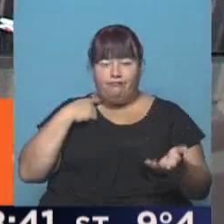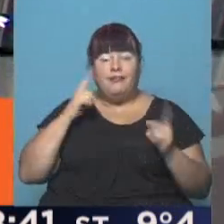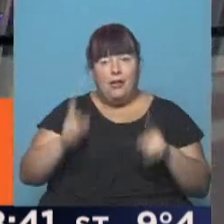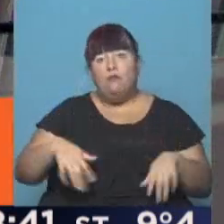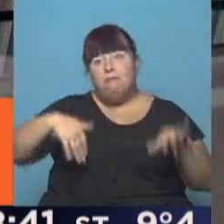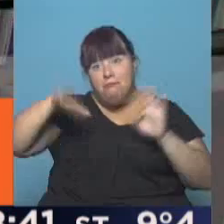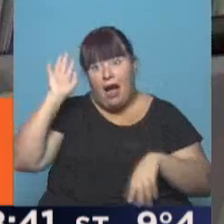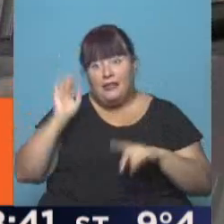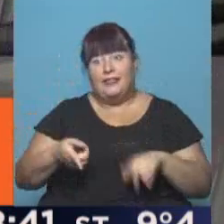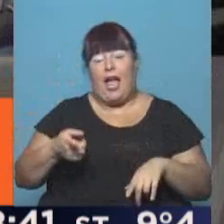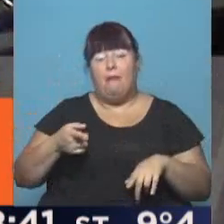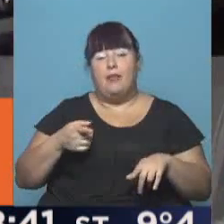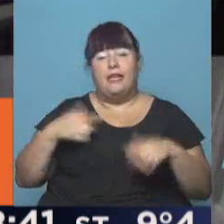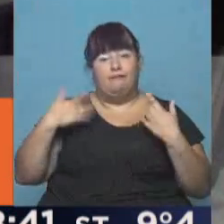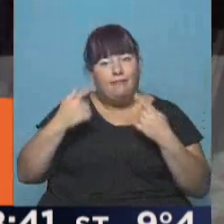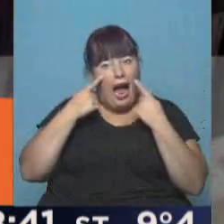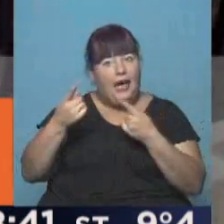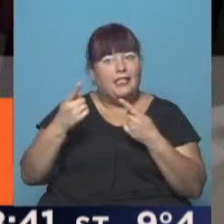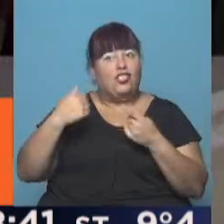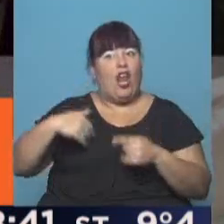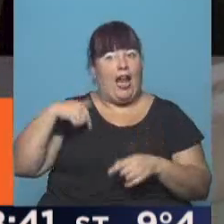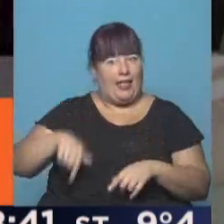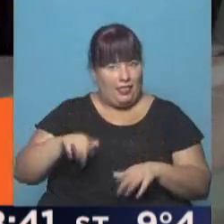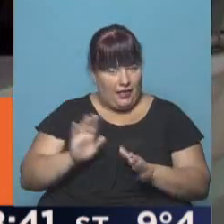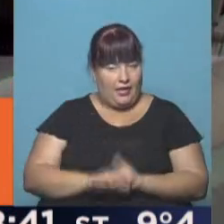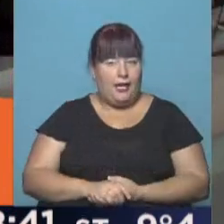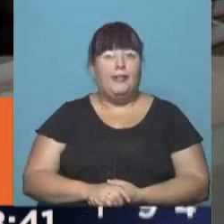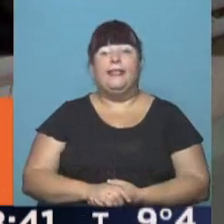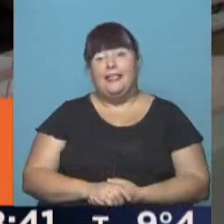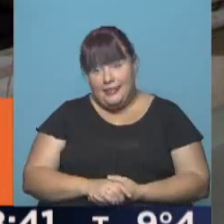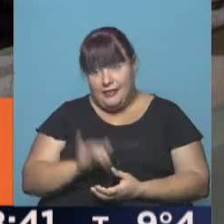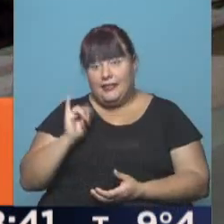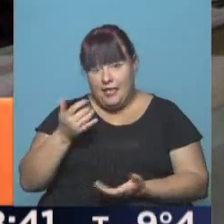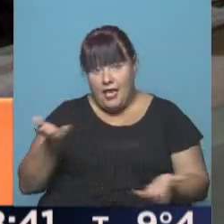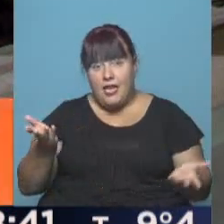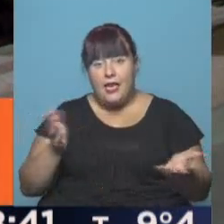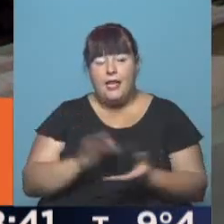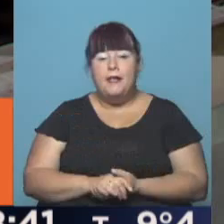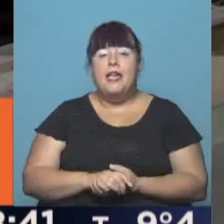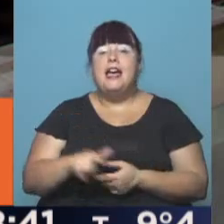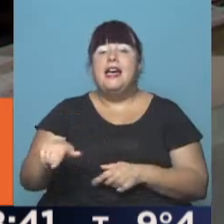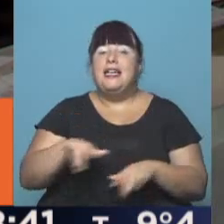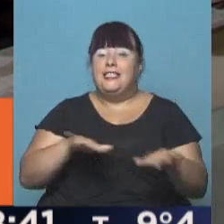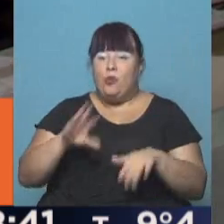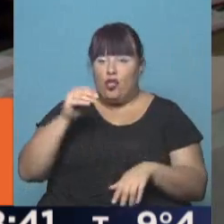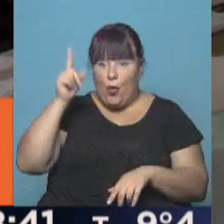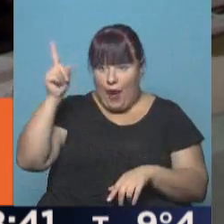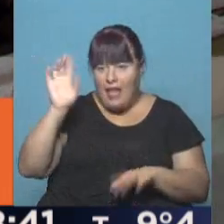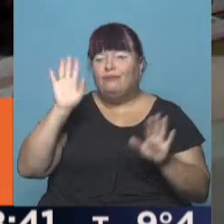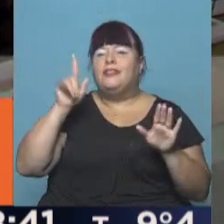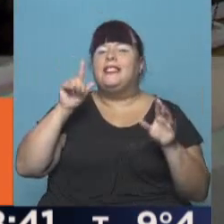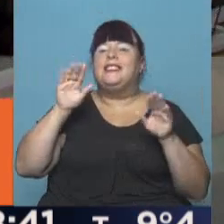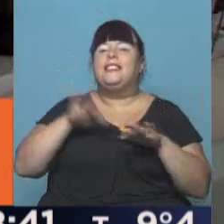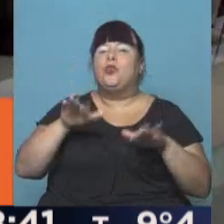repercute mucho y está muy atenta a la República Argentina? Sí, por supuesto, la situación de Brasil, bueno, la situación